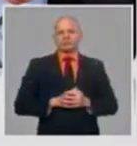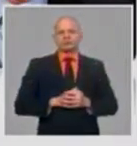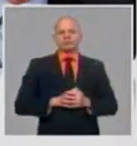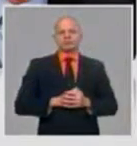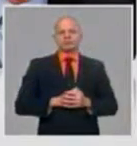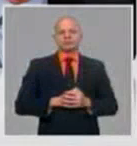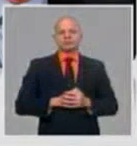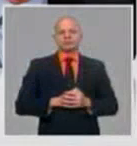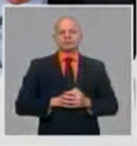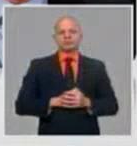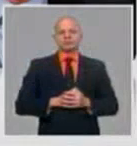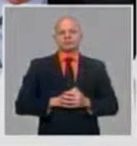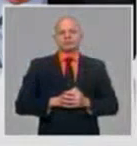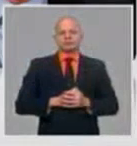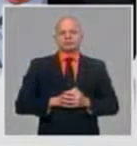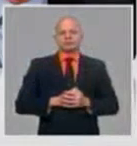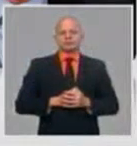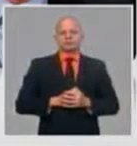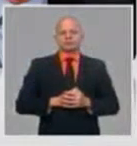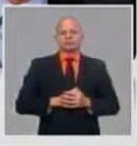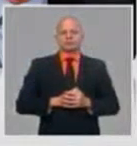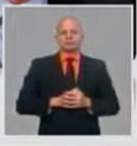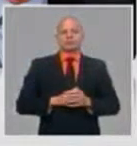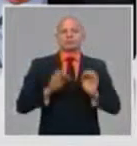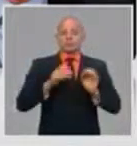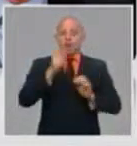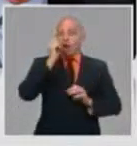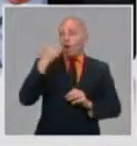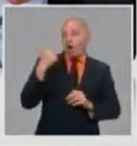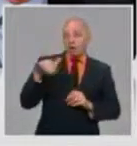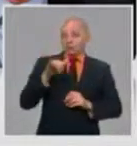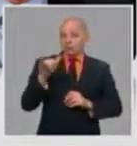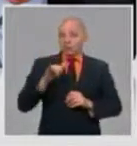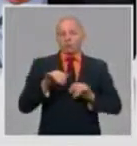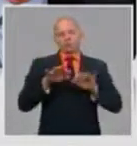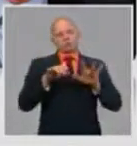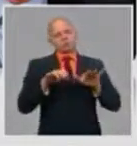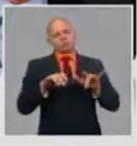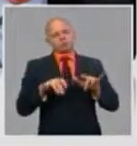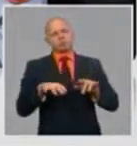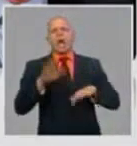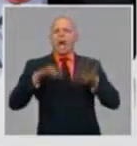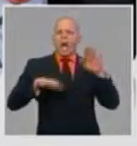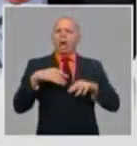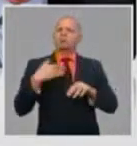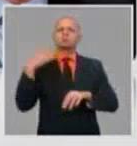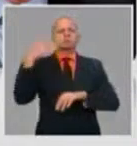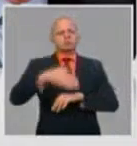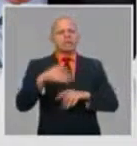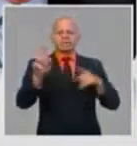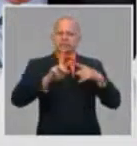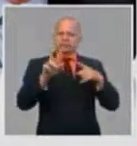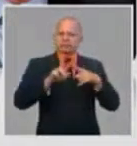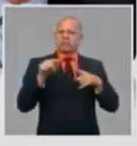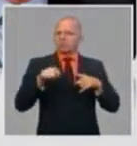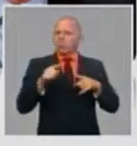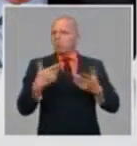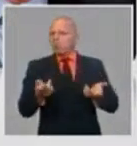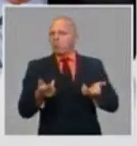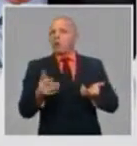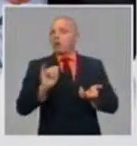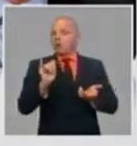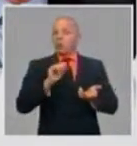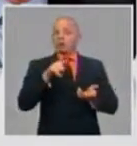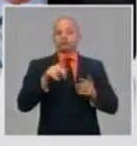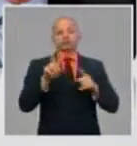otras cosas. Este hombre es panelista y columnista, o sea que aparece en televisión y escribe en la cadena de televisión